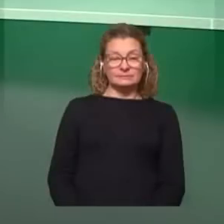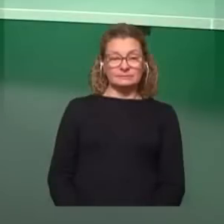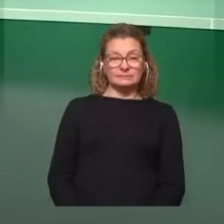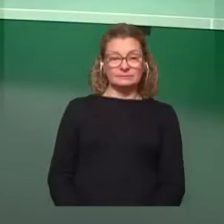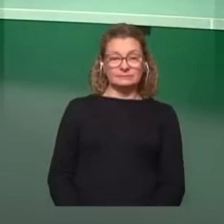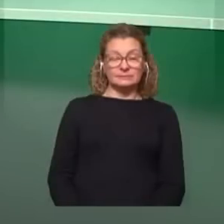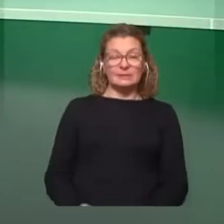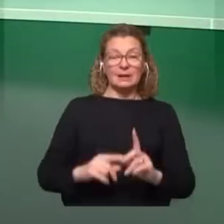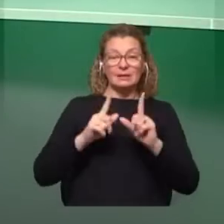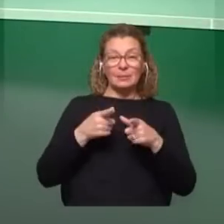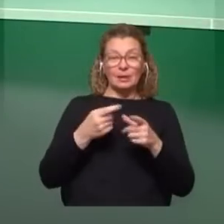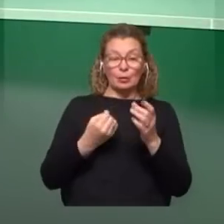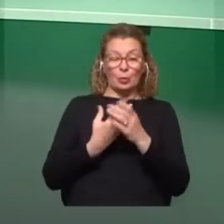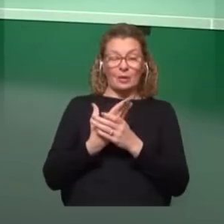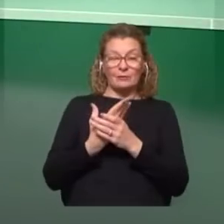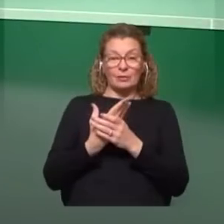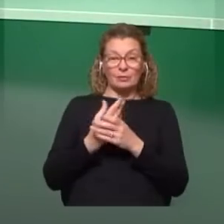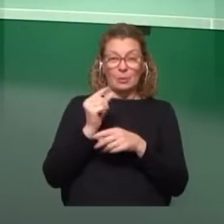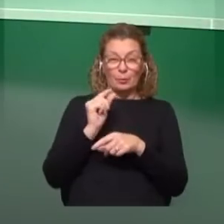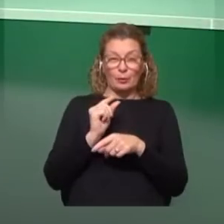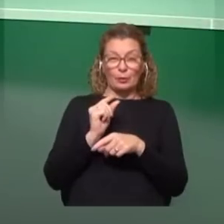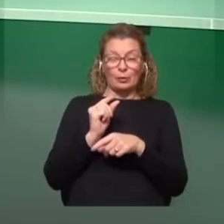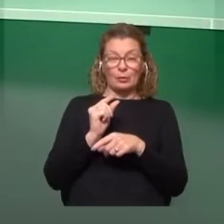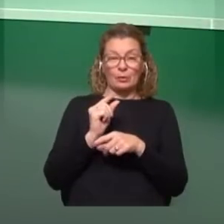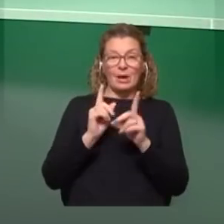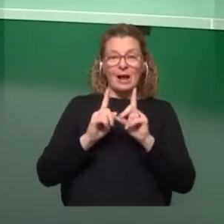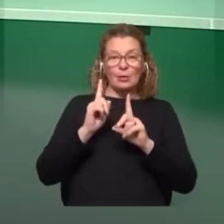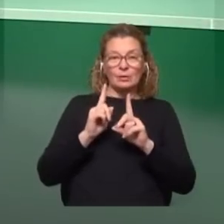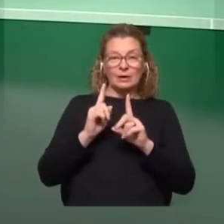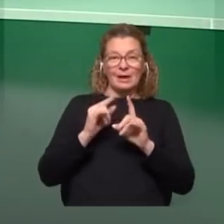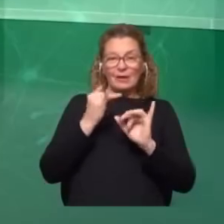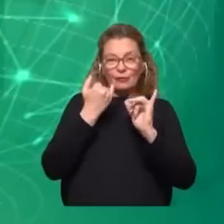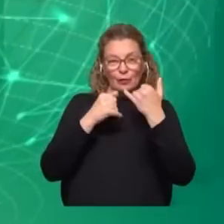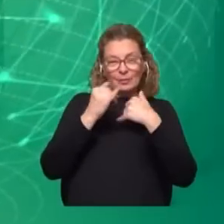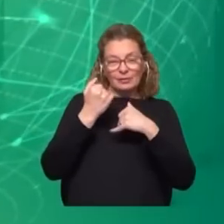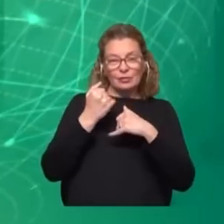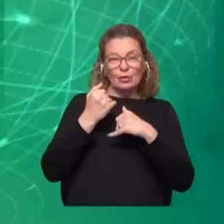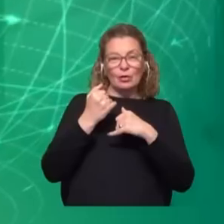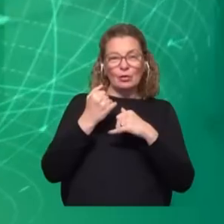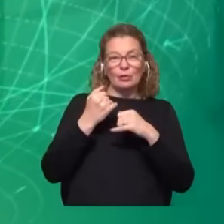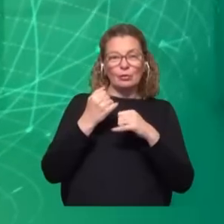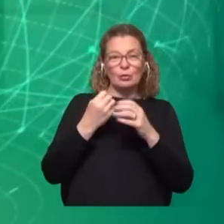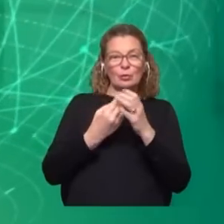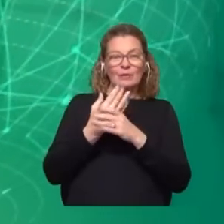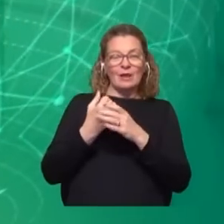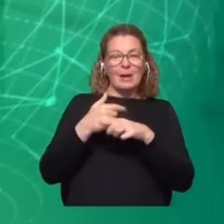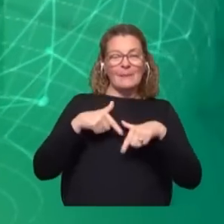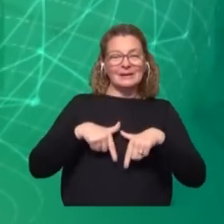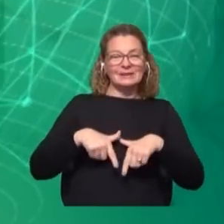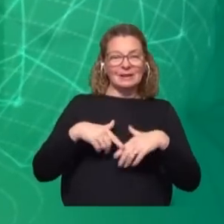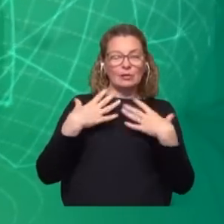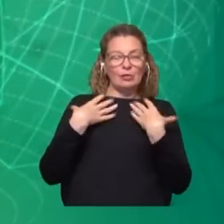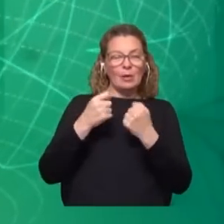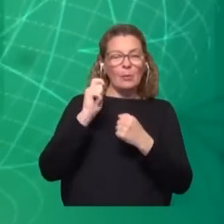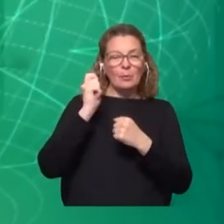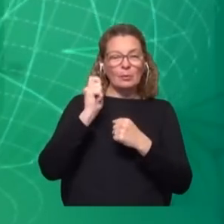bien y también surgieron hace poquito algunas alguna información o Alguna novedad del Ministerio de salud pública